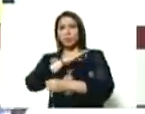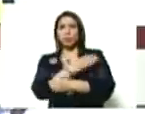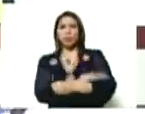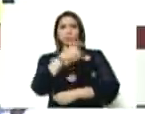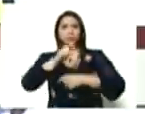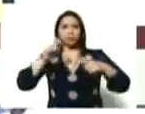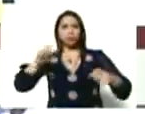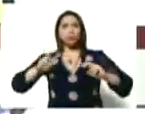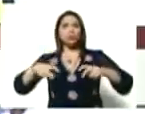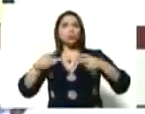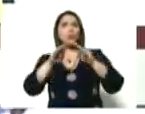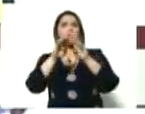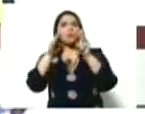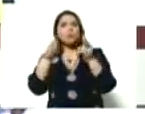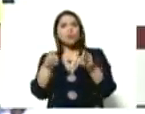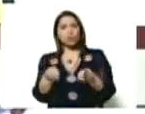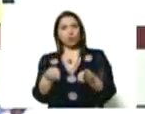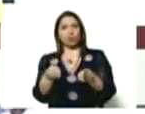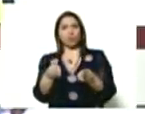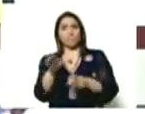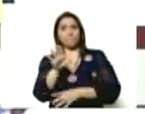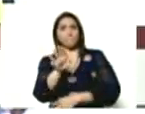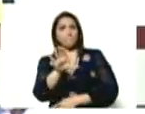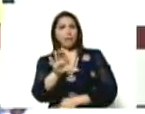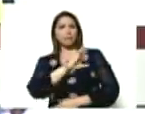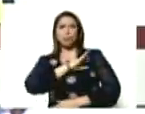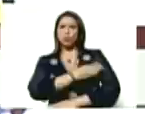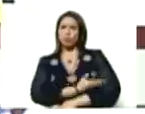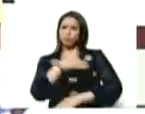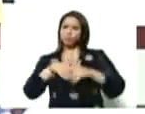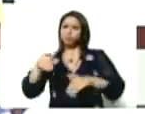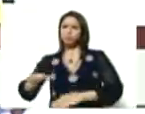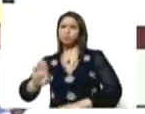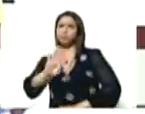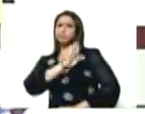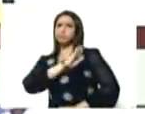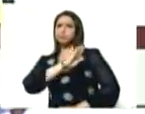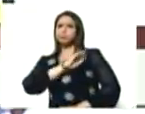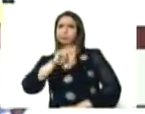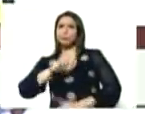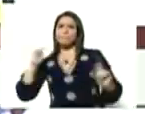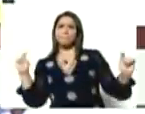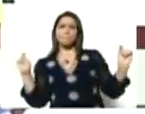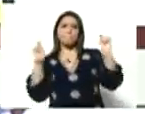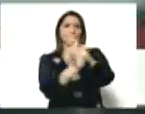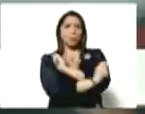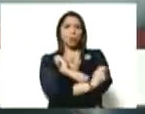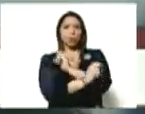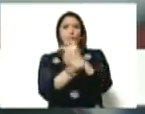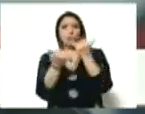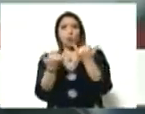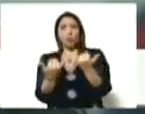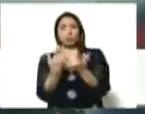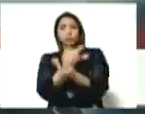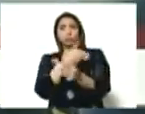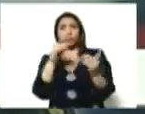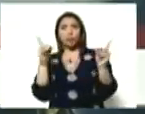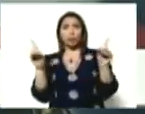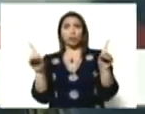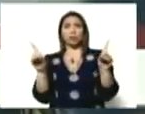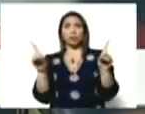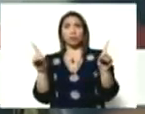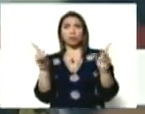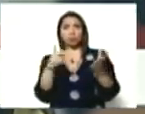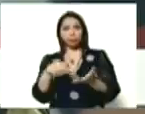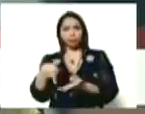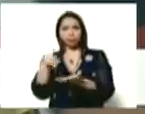Un nuevo modelo de república, la que el poder electoral representa la transformación de la clásica democracia representativa